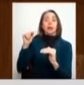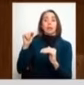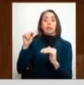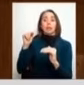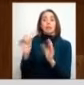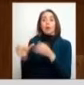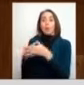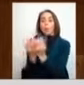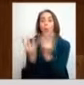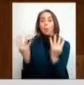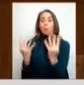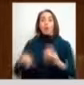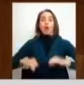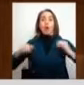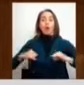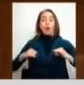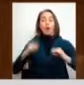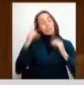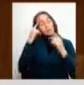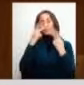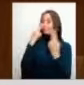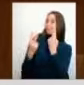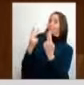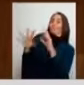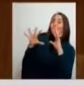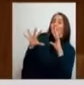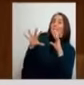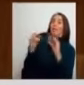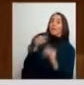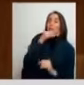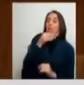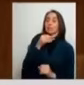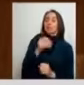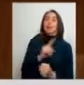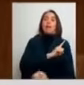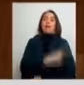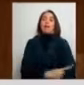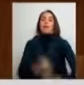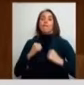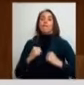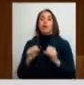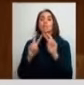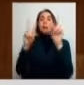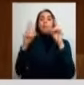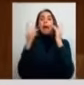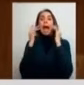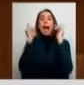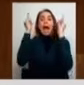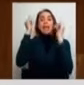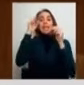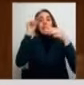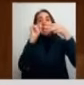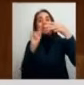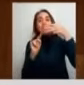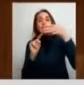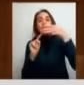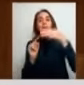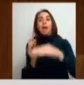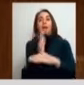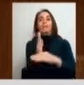de jóvenes extravagantes que decían fuerza paz y alegría como idea fundamental de la política